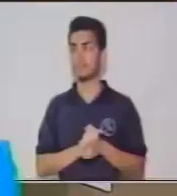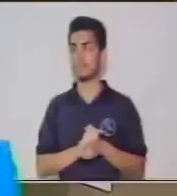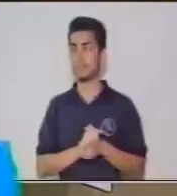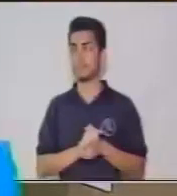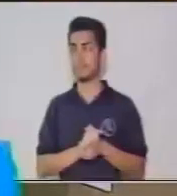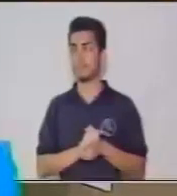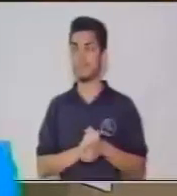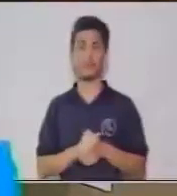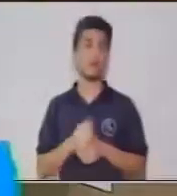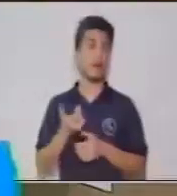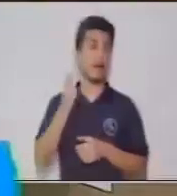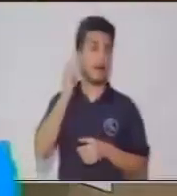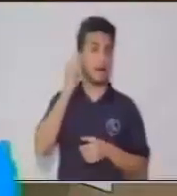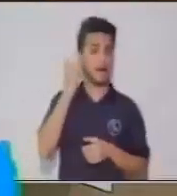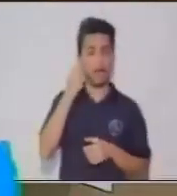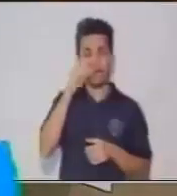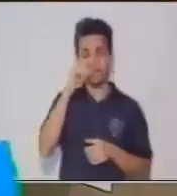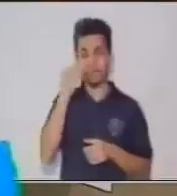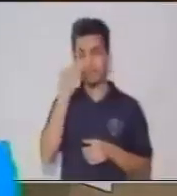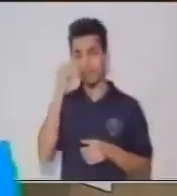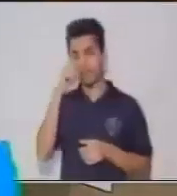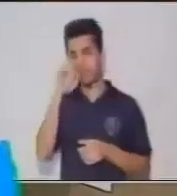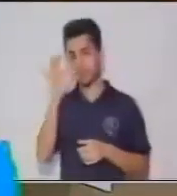y gatito.